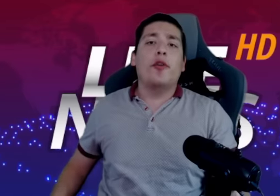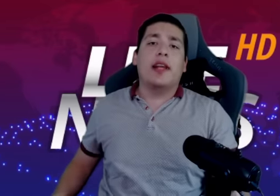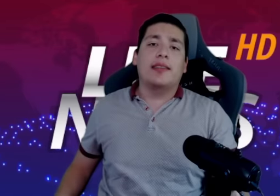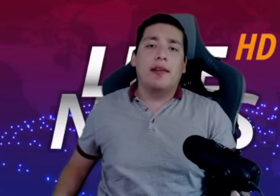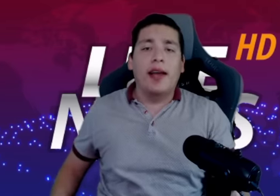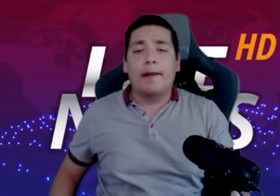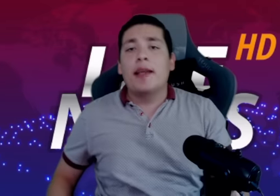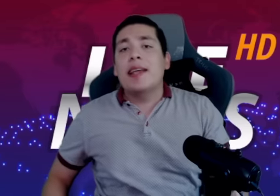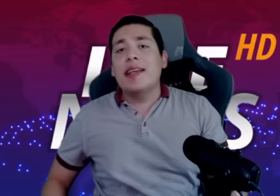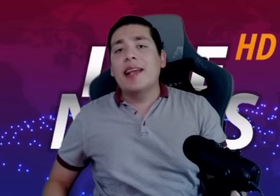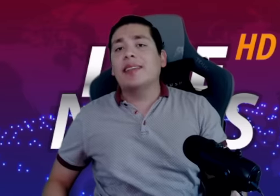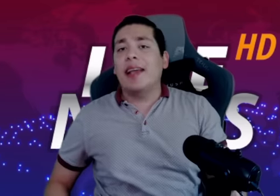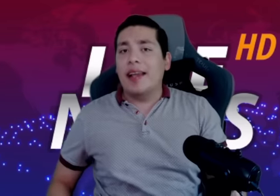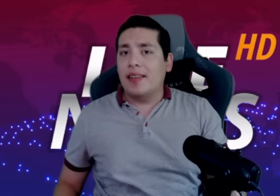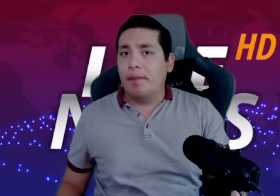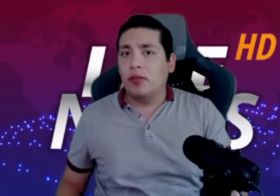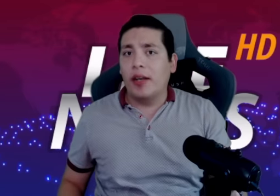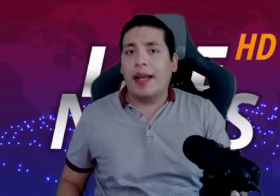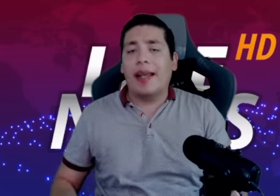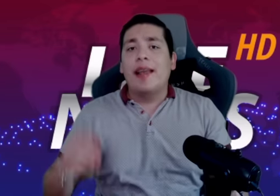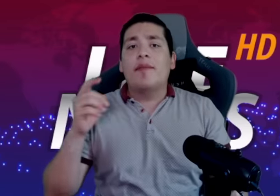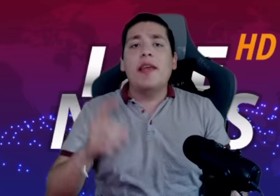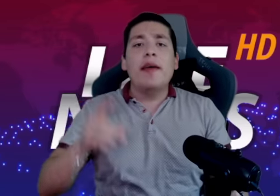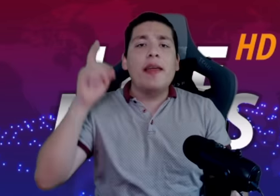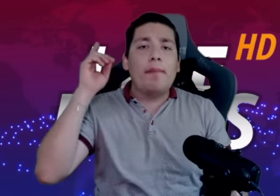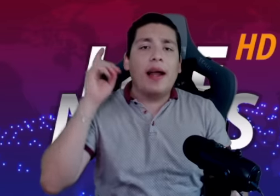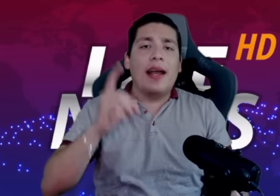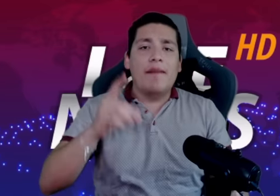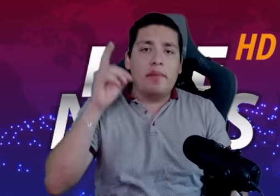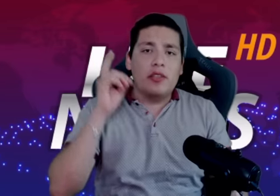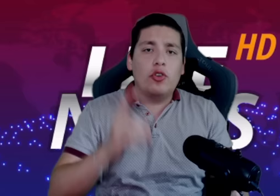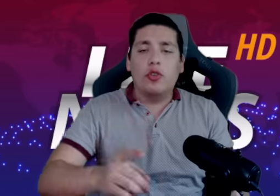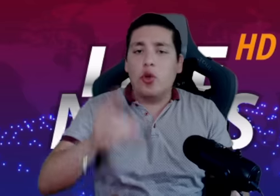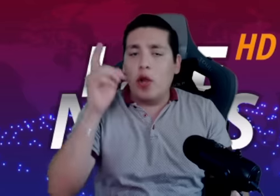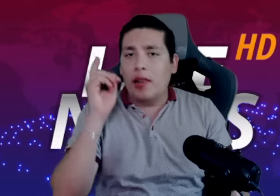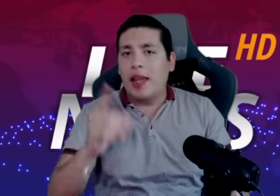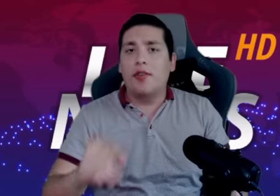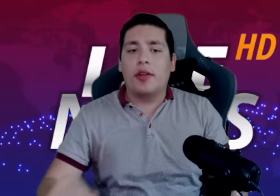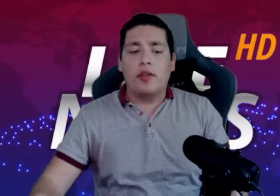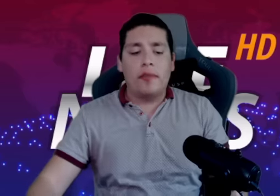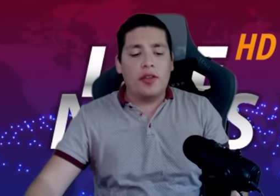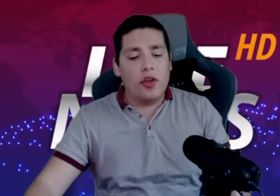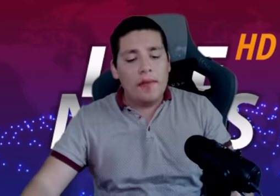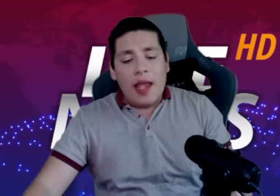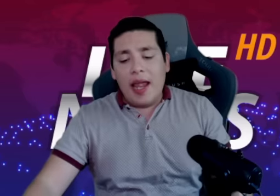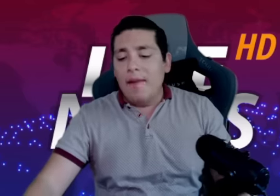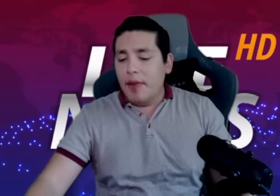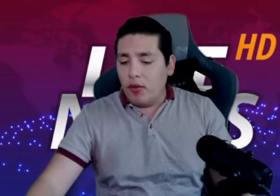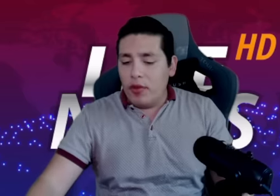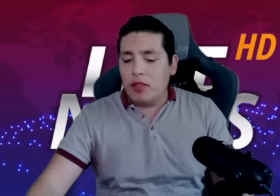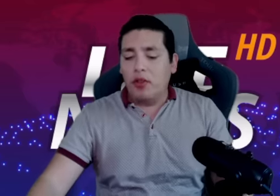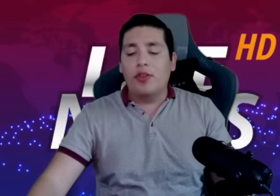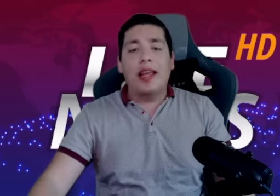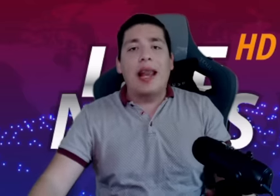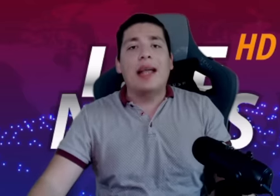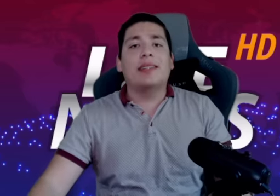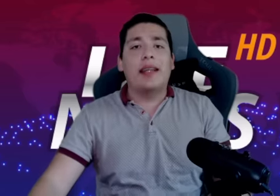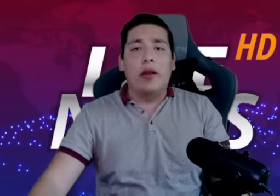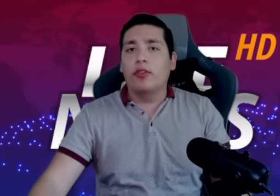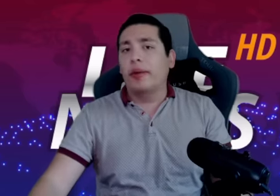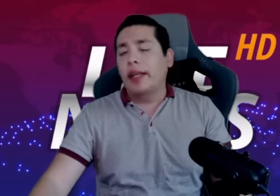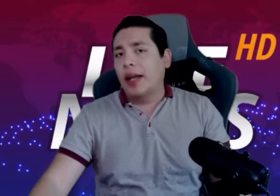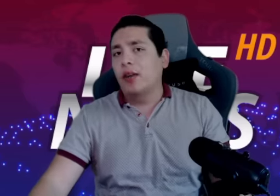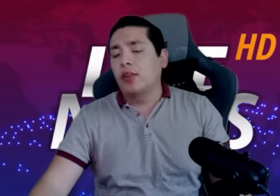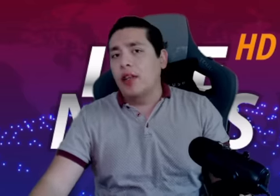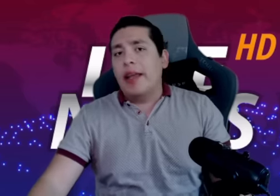lo podrá salvar Y es que este personaje debe de pagar en prisión todo el daño que cometió en perjuicio de